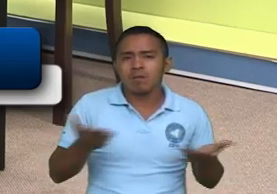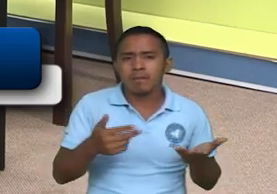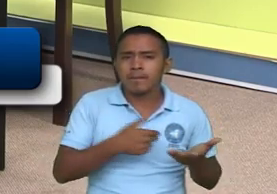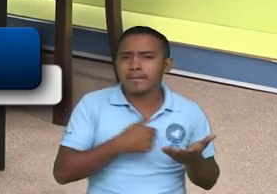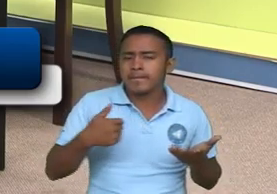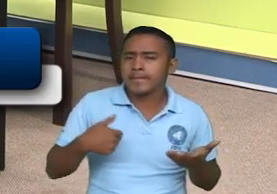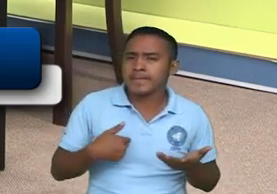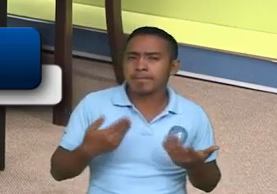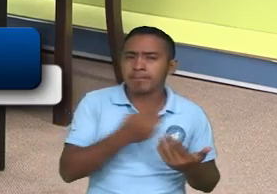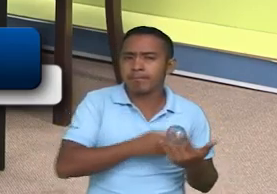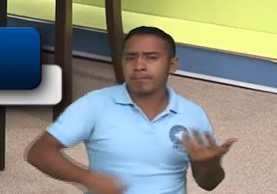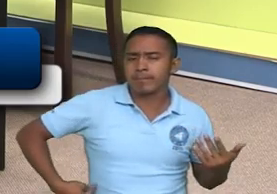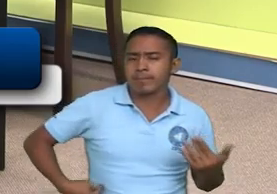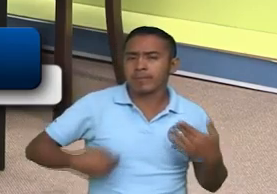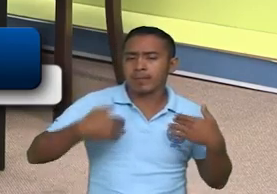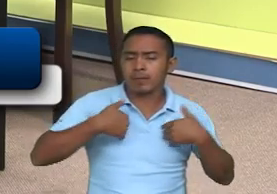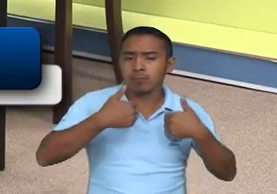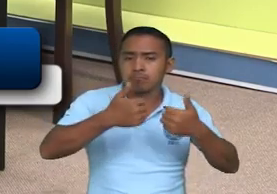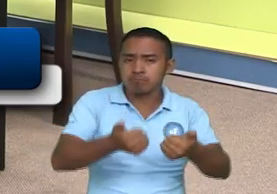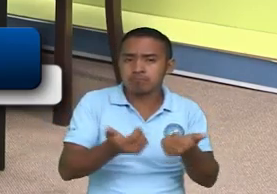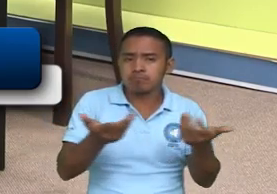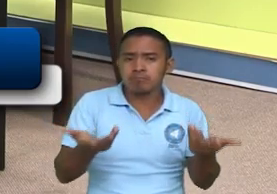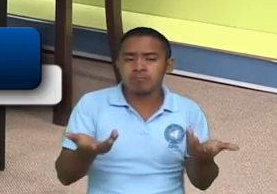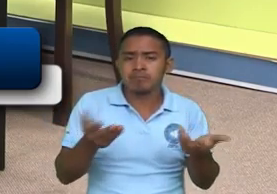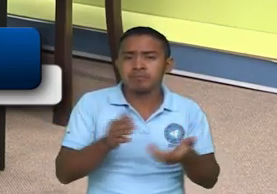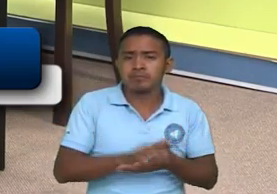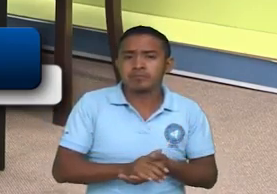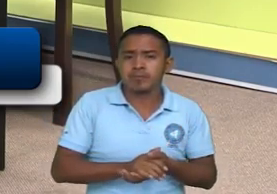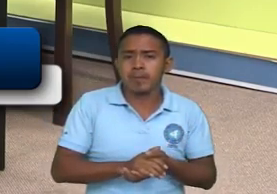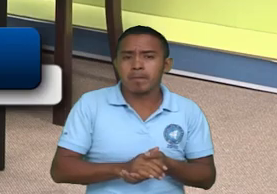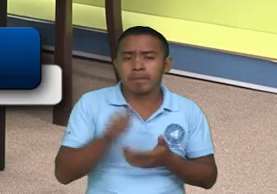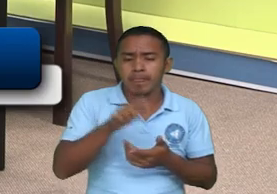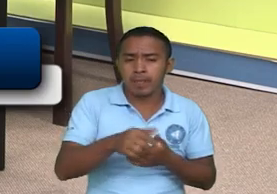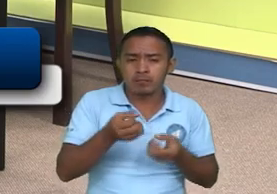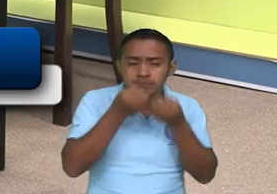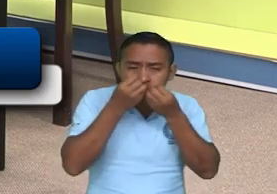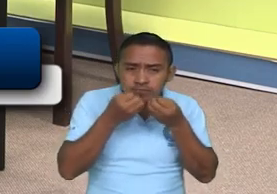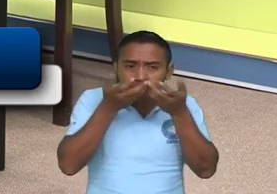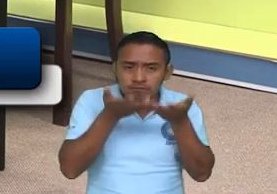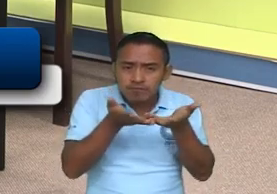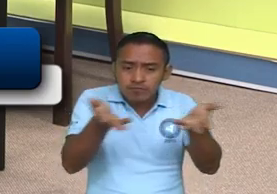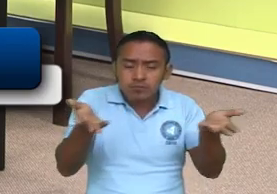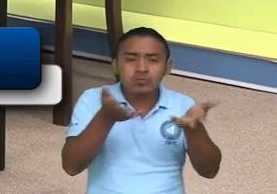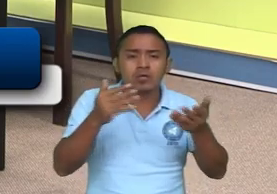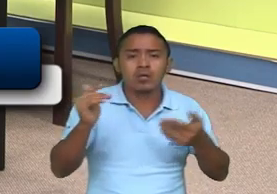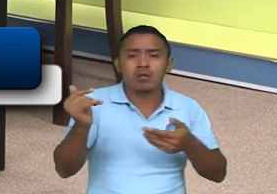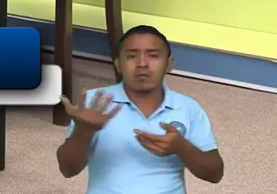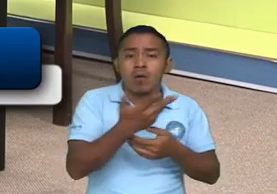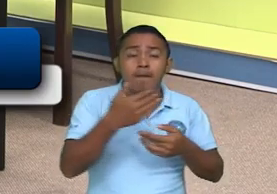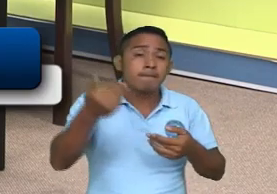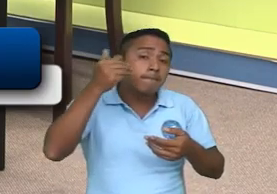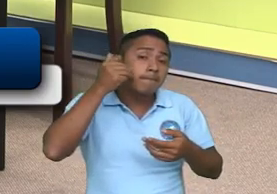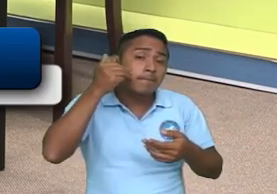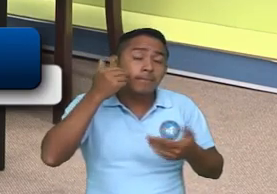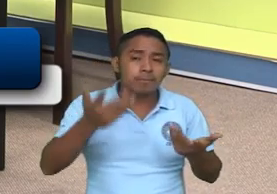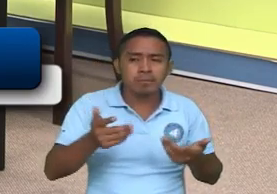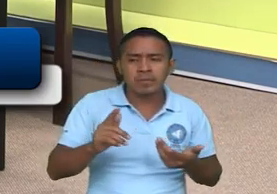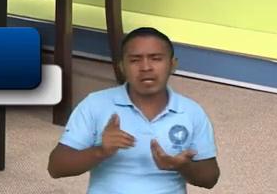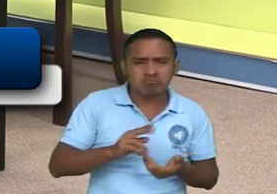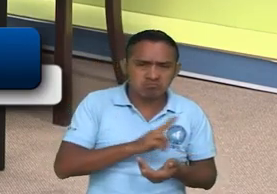alguna alteración a nivel morfológico que sea la causa determinante que pueda llevar a este niño a desarrollar una muerte súbita del